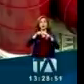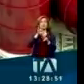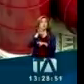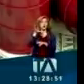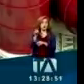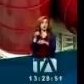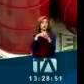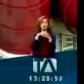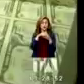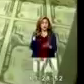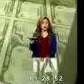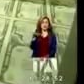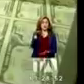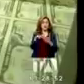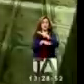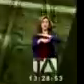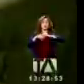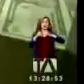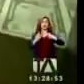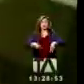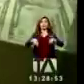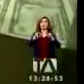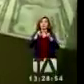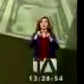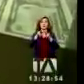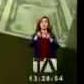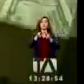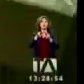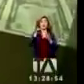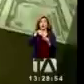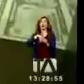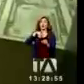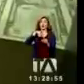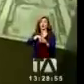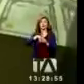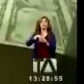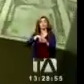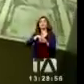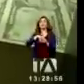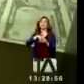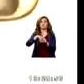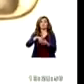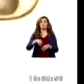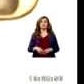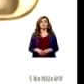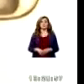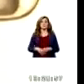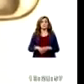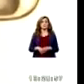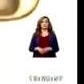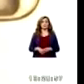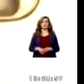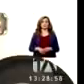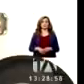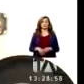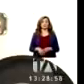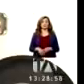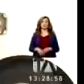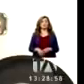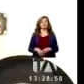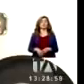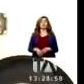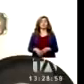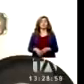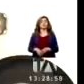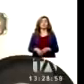$50 por barril de petróleo. Este monto no será entonces ahorrado por concepto de subsidio al diésel. En Quito, María Gracia Costa,